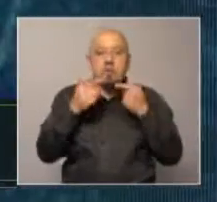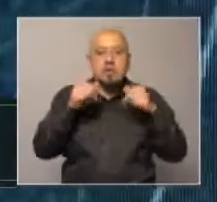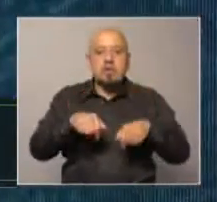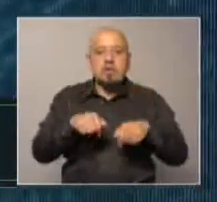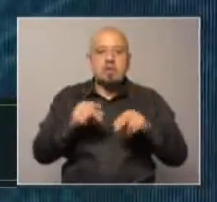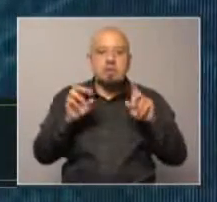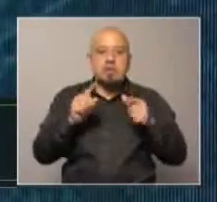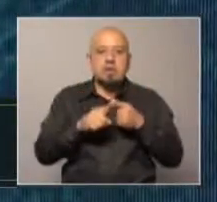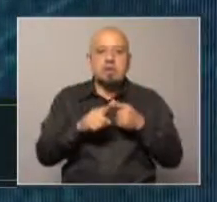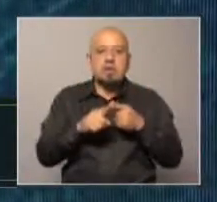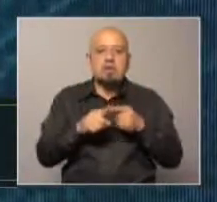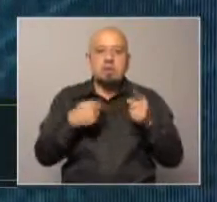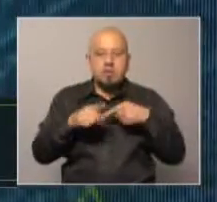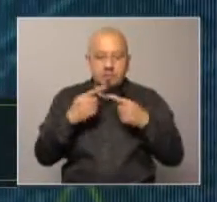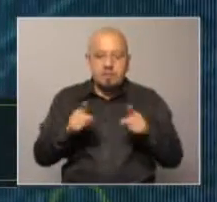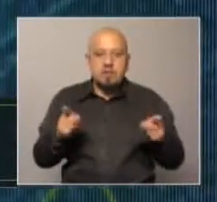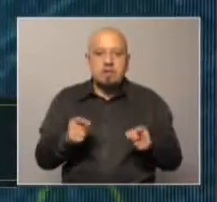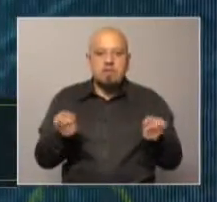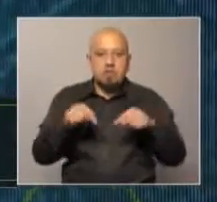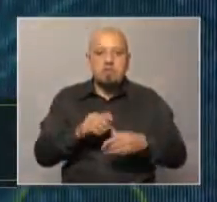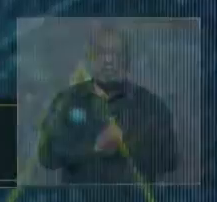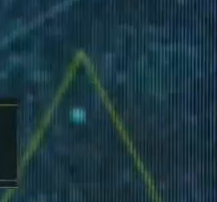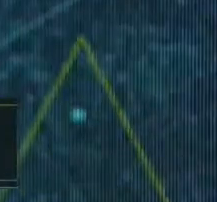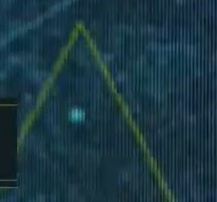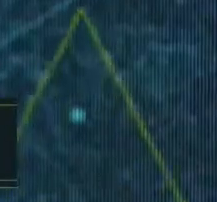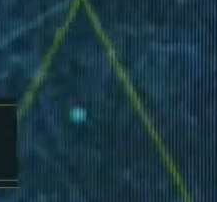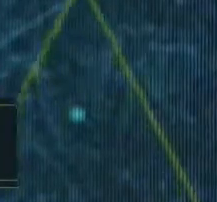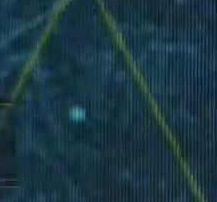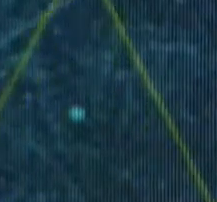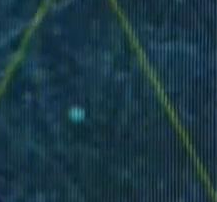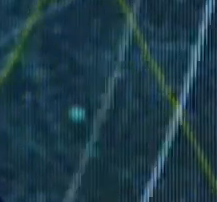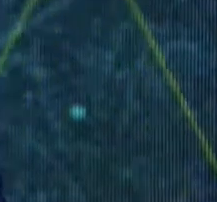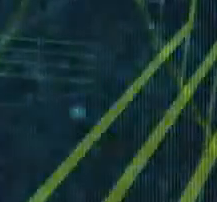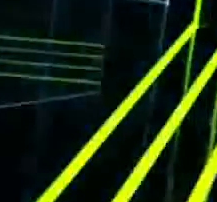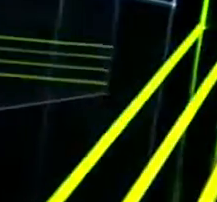con una mirada diferente, en un instante nada más.